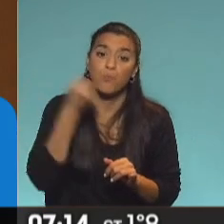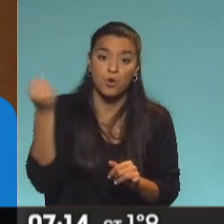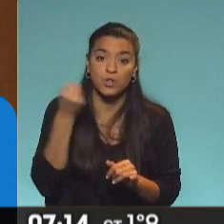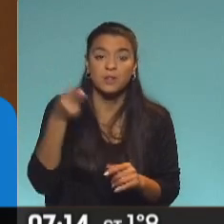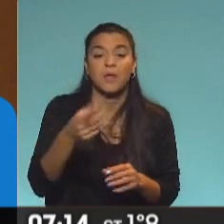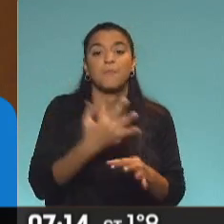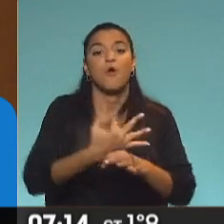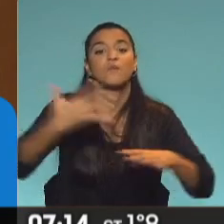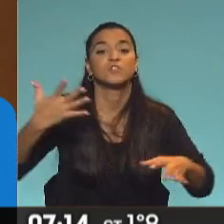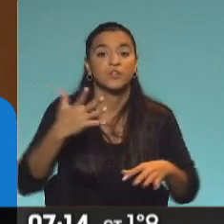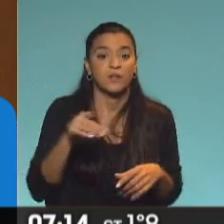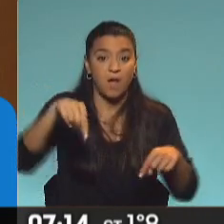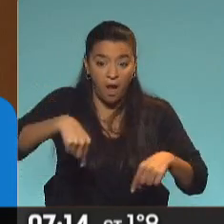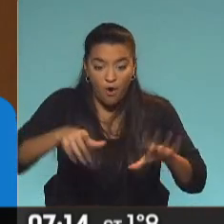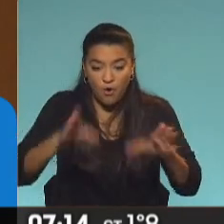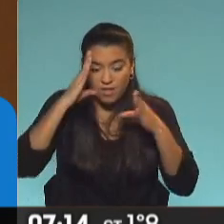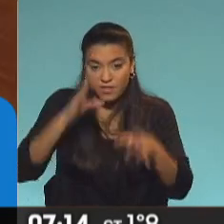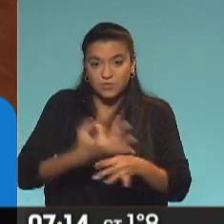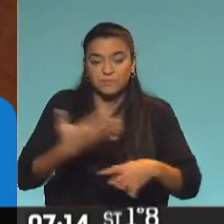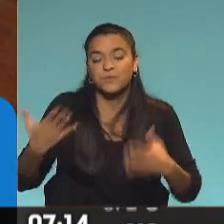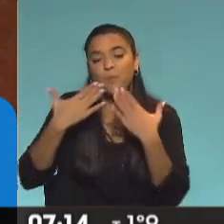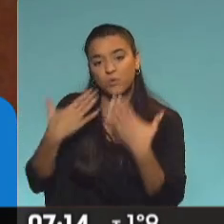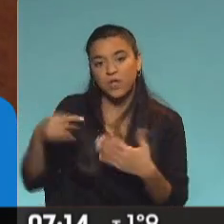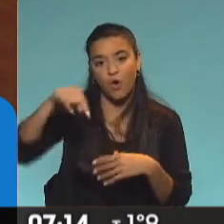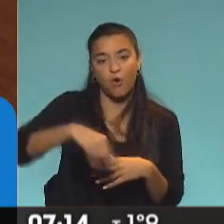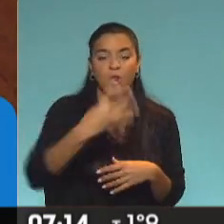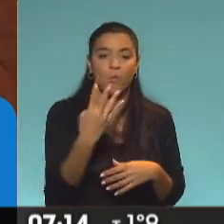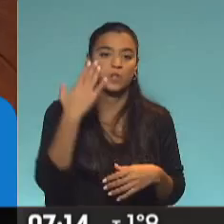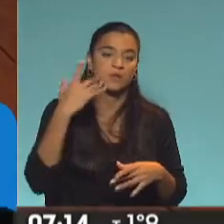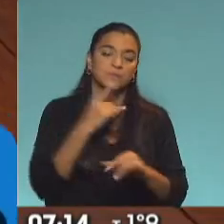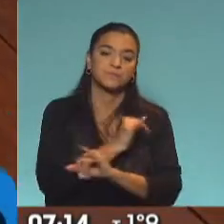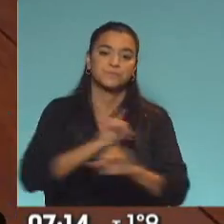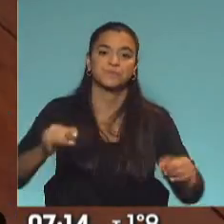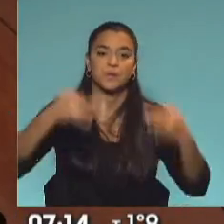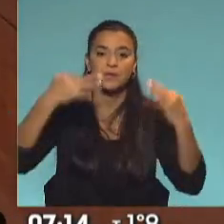los expertos, es lo que está ocurriendo. Muchísimas gracias. Hoy a las 16 la presentación virtual entonces de la reforma. Seguimos ahora.